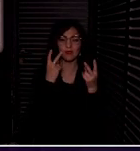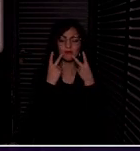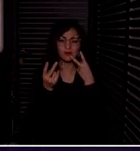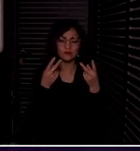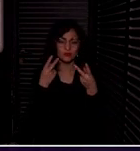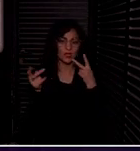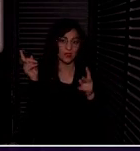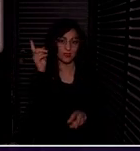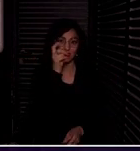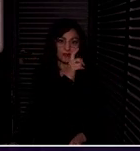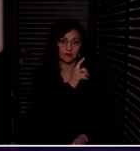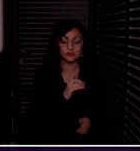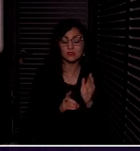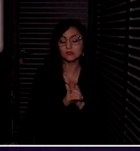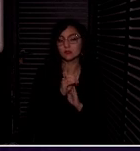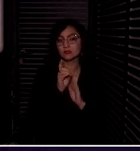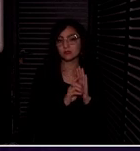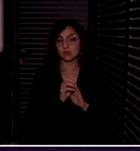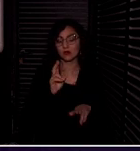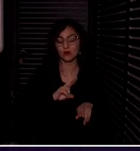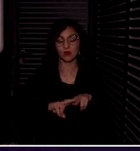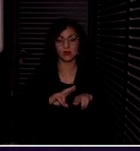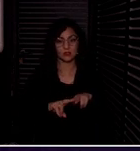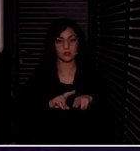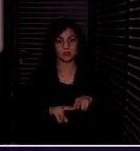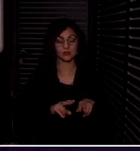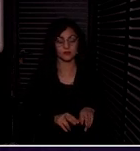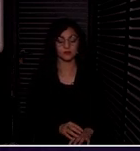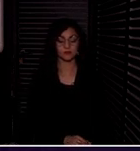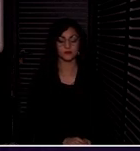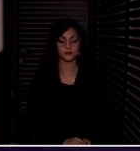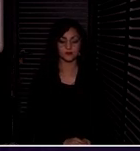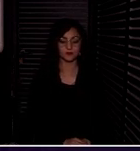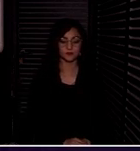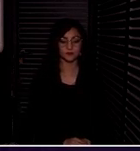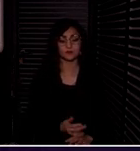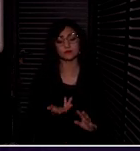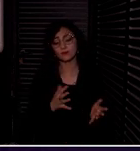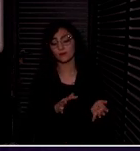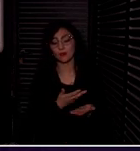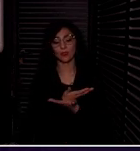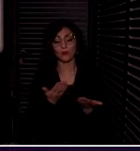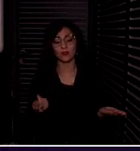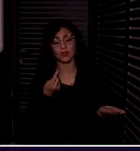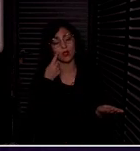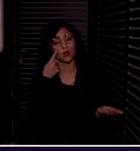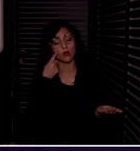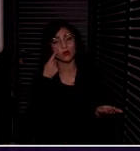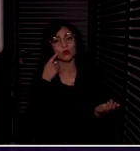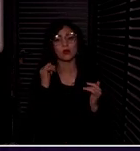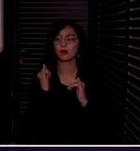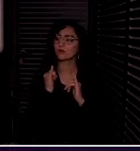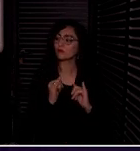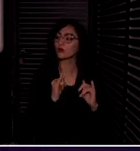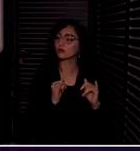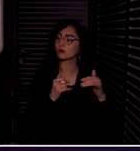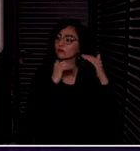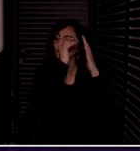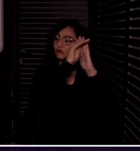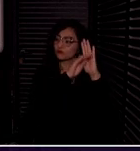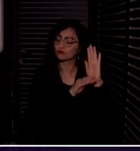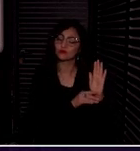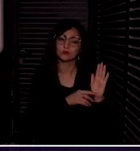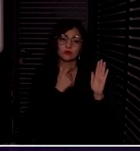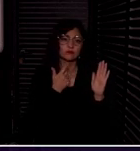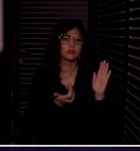difícilmente desarrollable a este respecto. Probablemente ustedes conozcan este informe prospectivo sobre qué va a